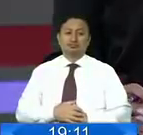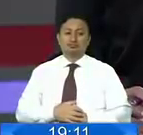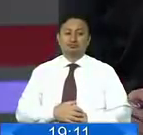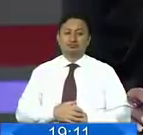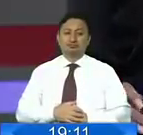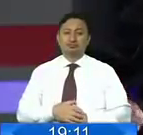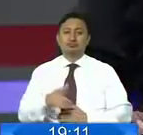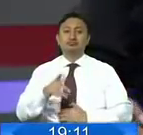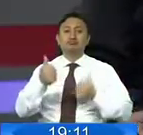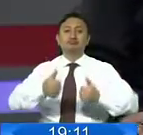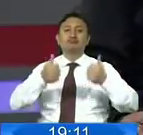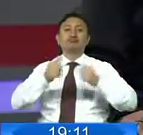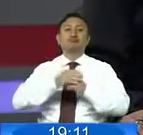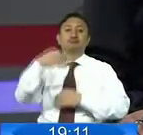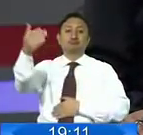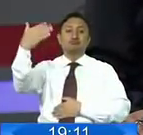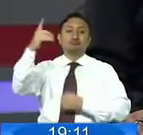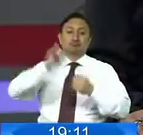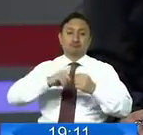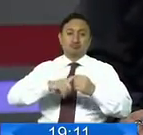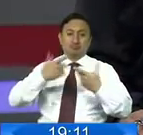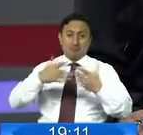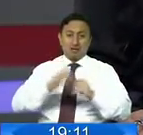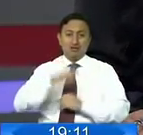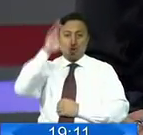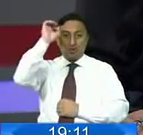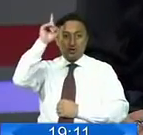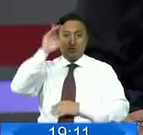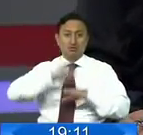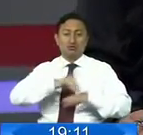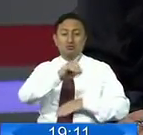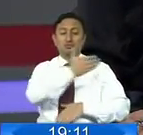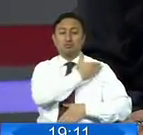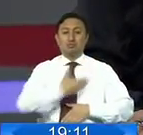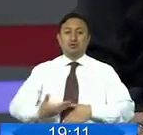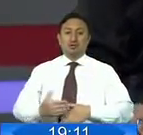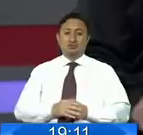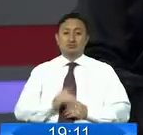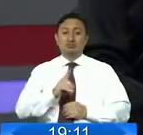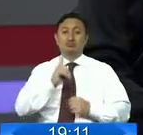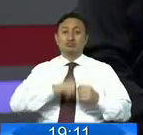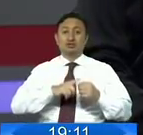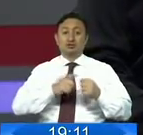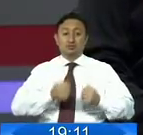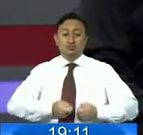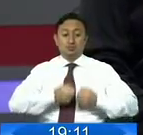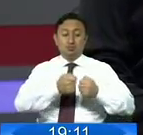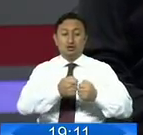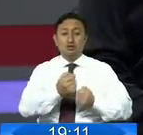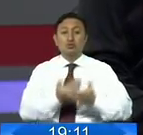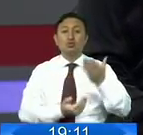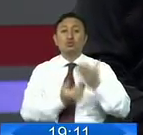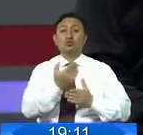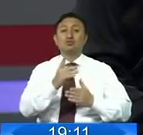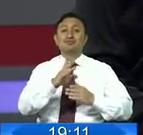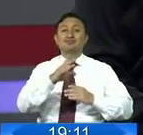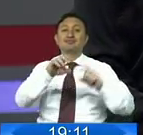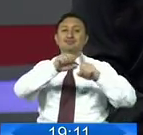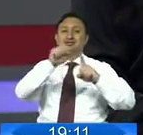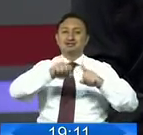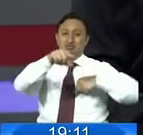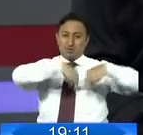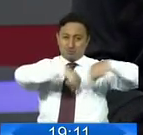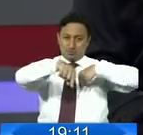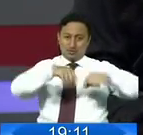candidatos a la alcaldía de quito reaccionan tras el anuncio presidencial de dotar a la capital de un metro federico y de ampliar el alcance del